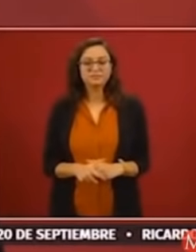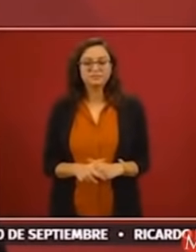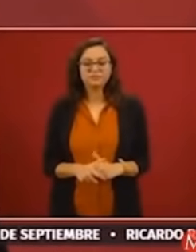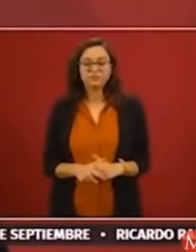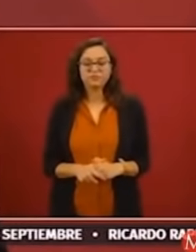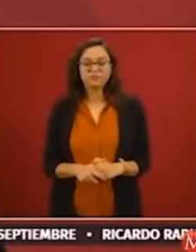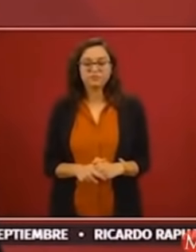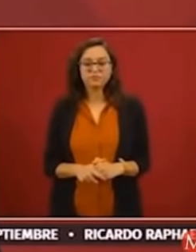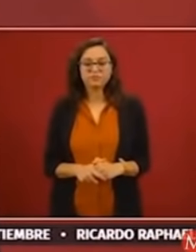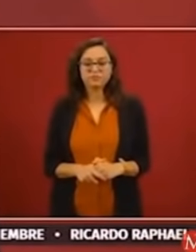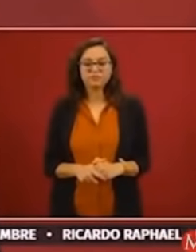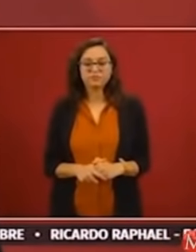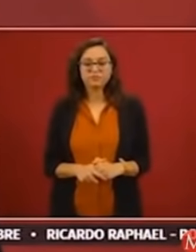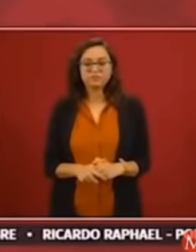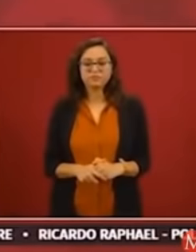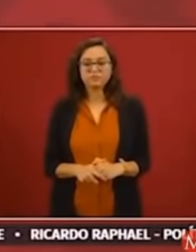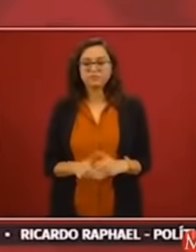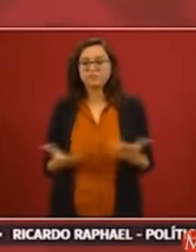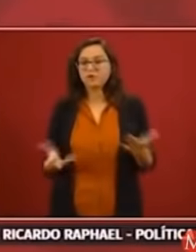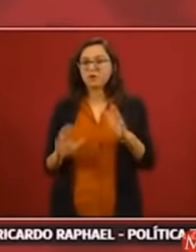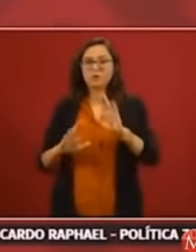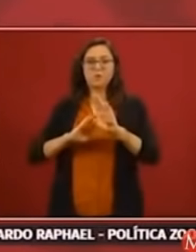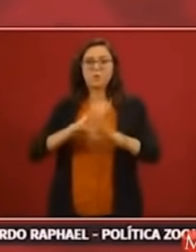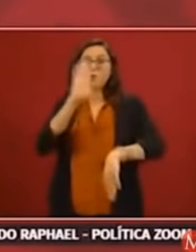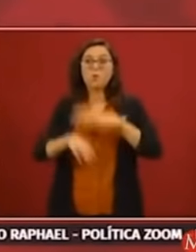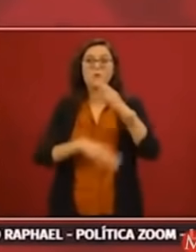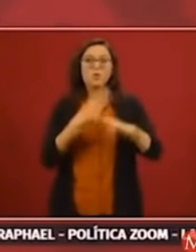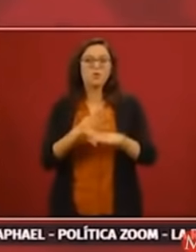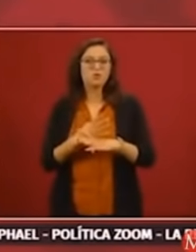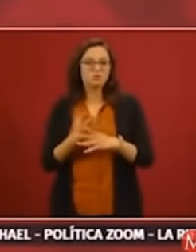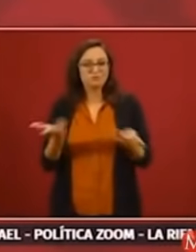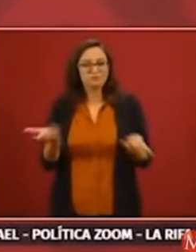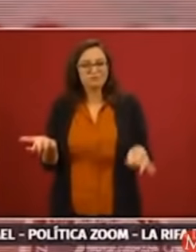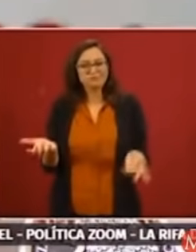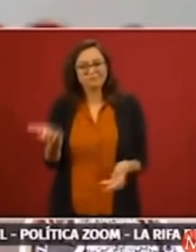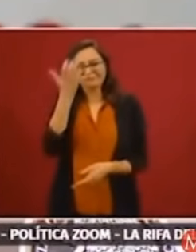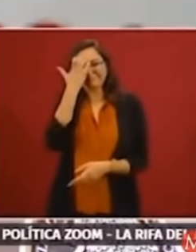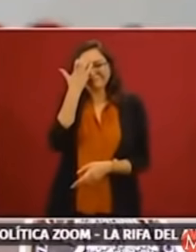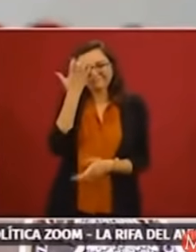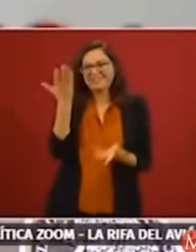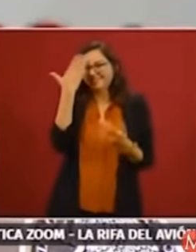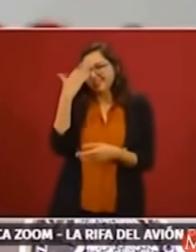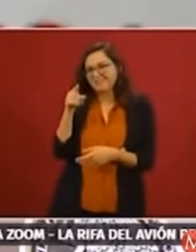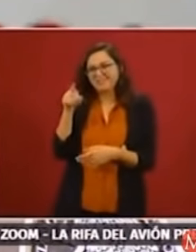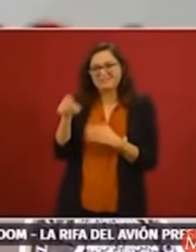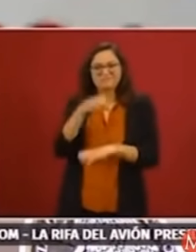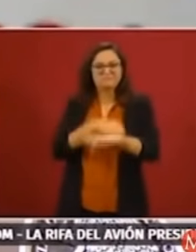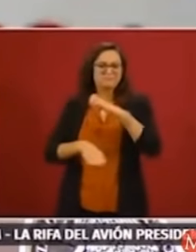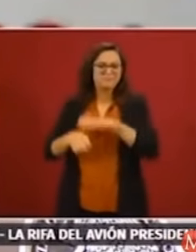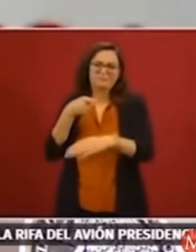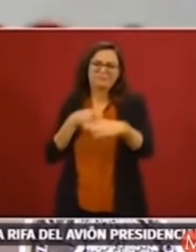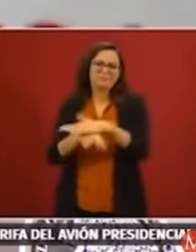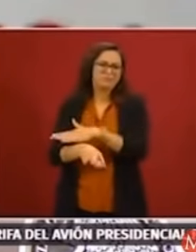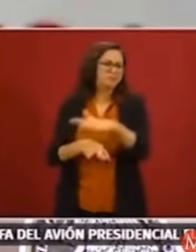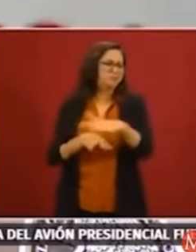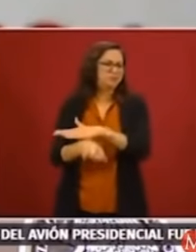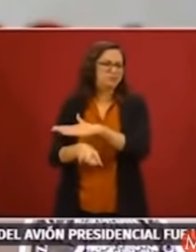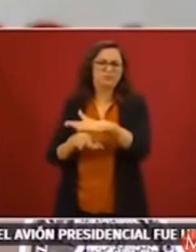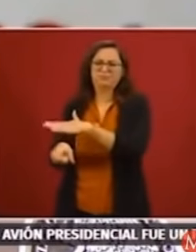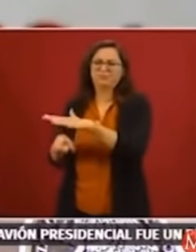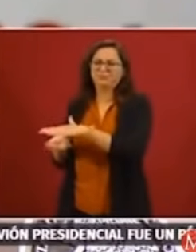Sí, es un asunto conocido mundialmente, la entrega de los sobornos de esta